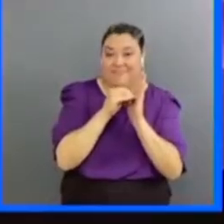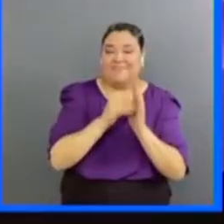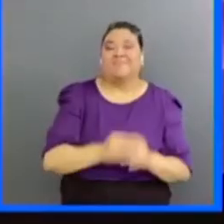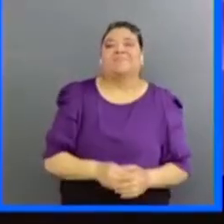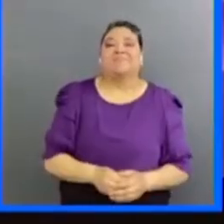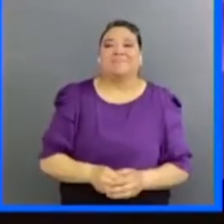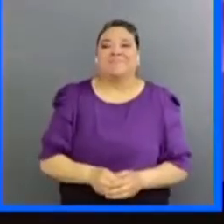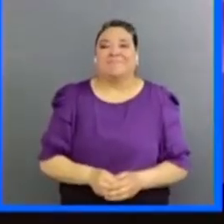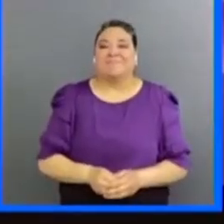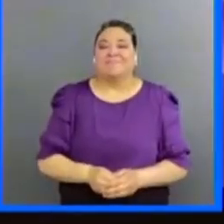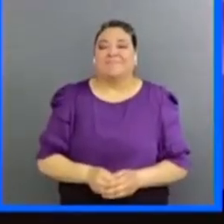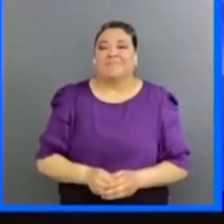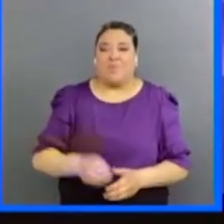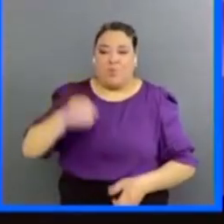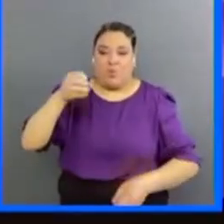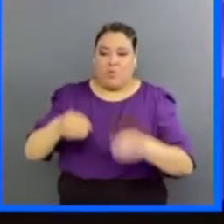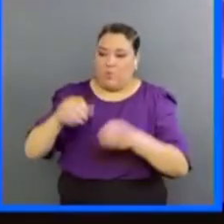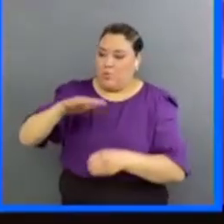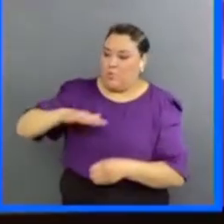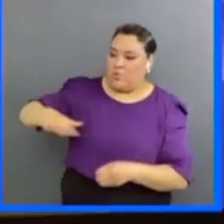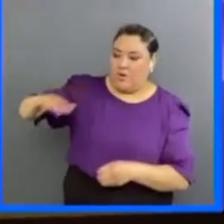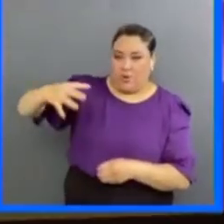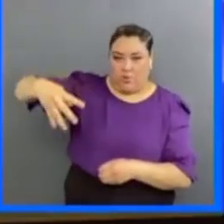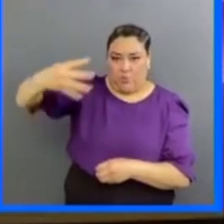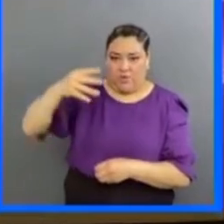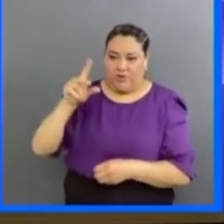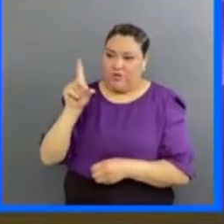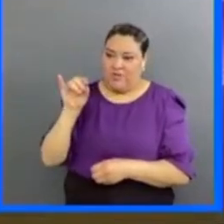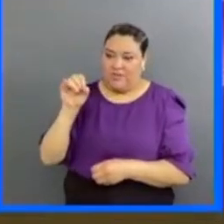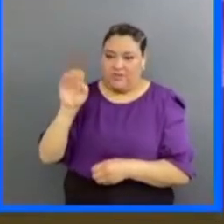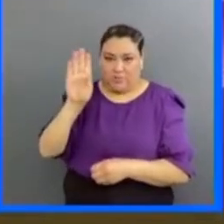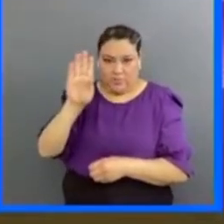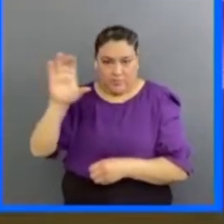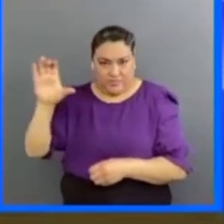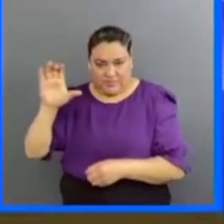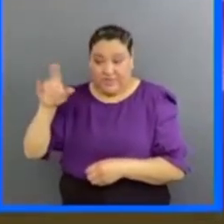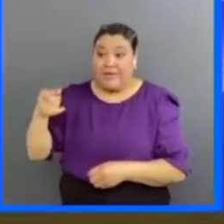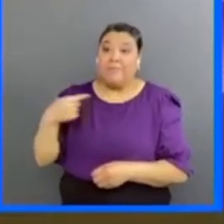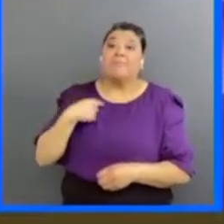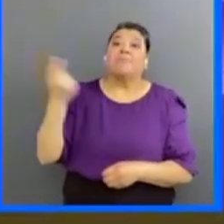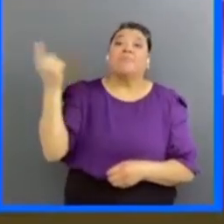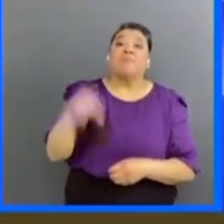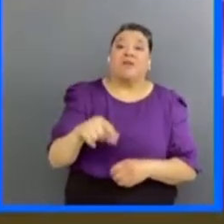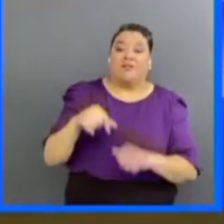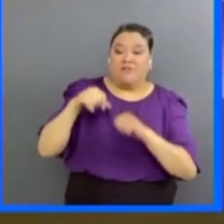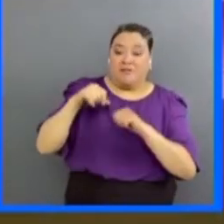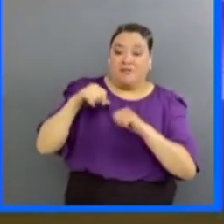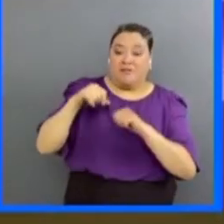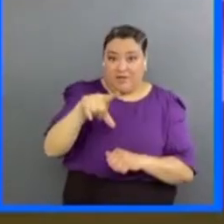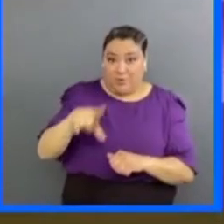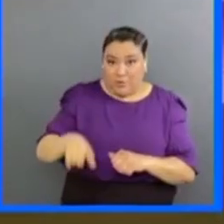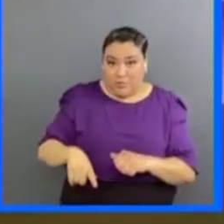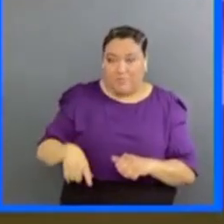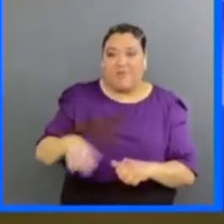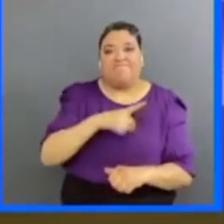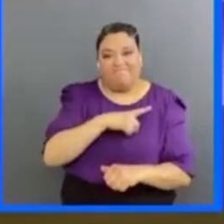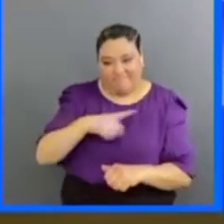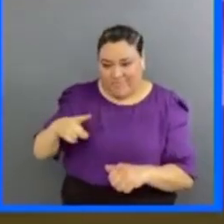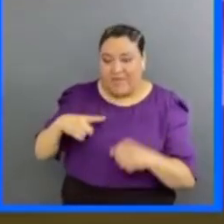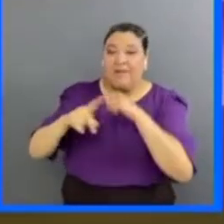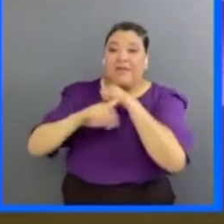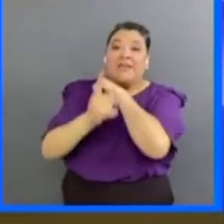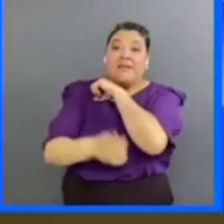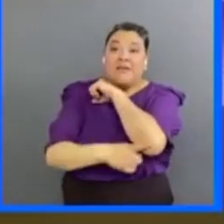El juzgado 14º de distrito en Baja California ordenó que las autoridades deben reconocer a las parteras como